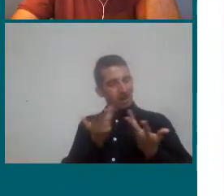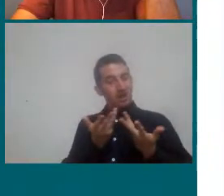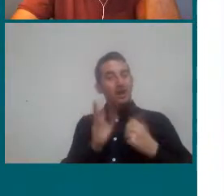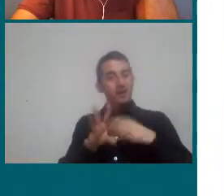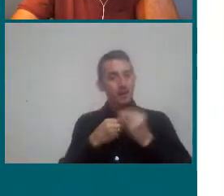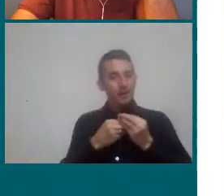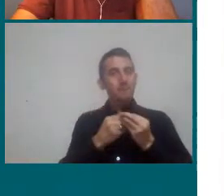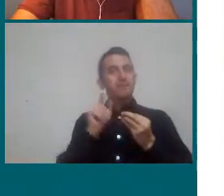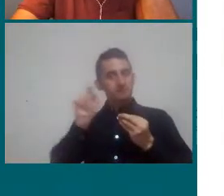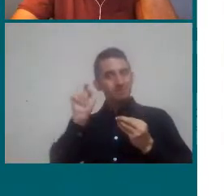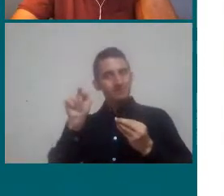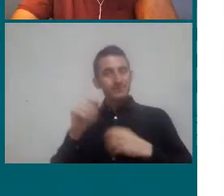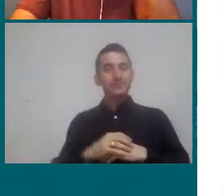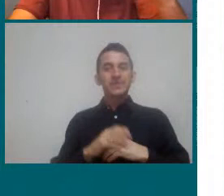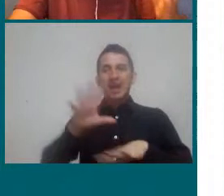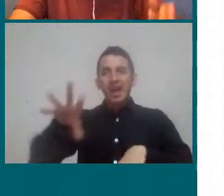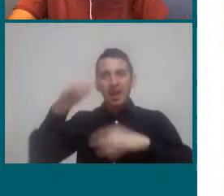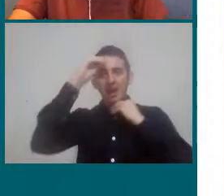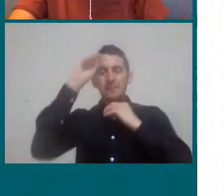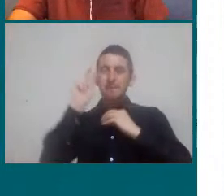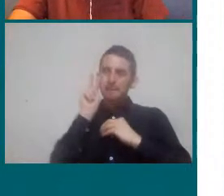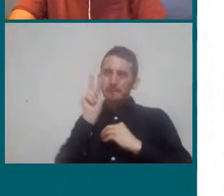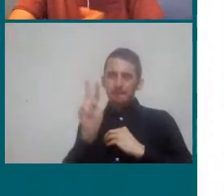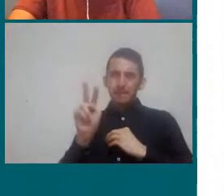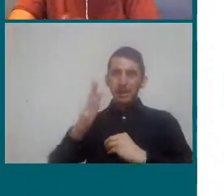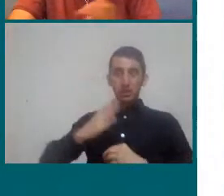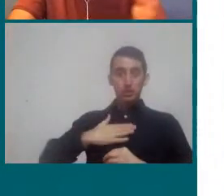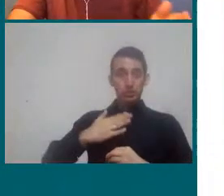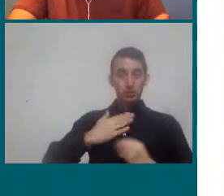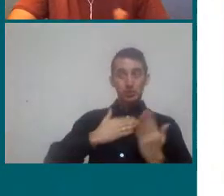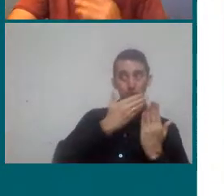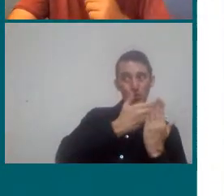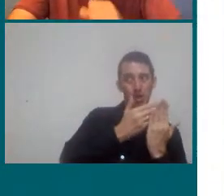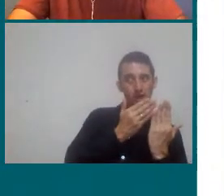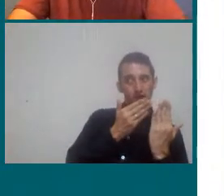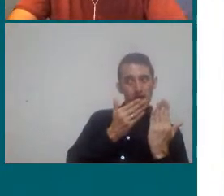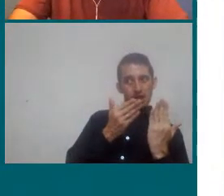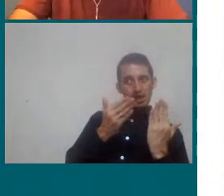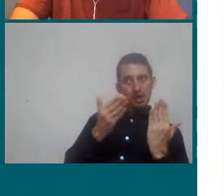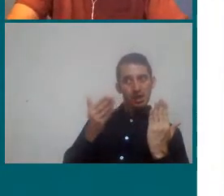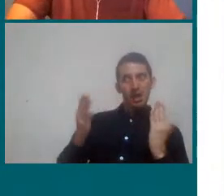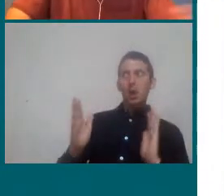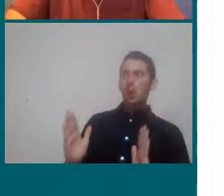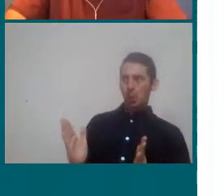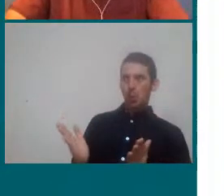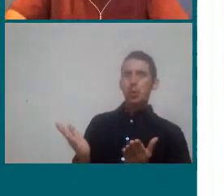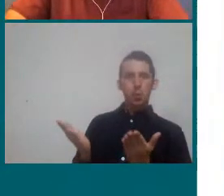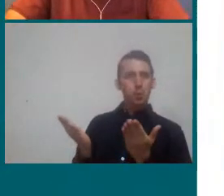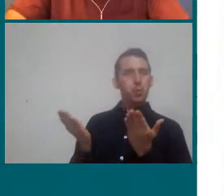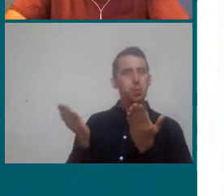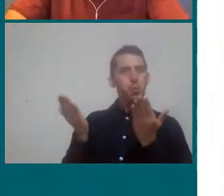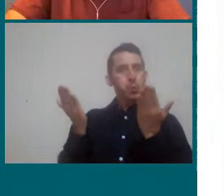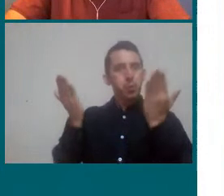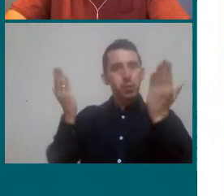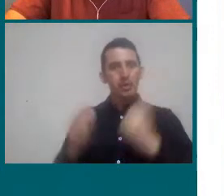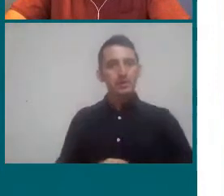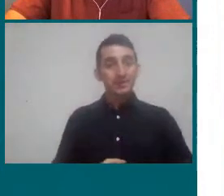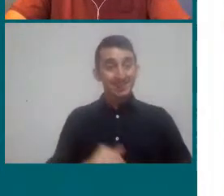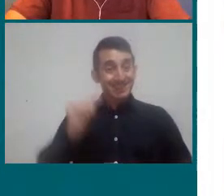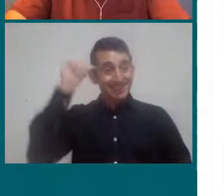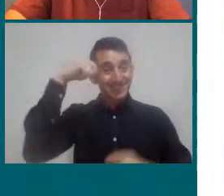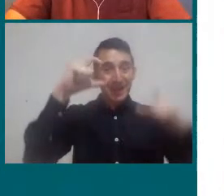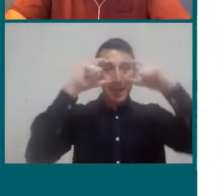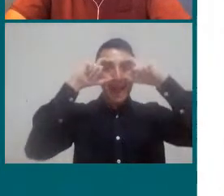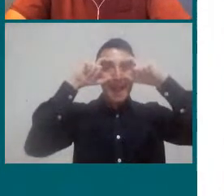en el aprendizaje. Es decir, ver que mi punto de partida y mi evolución va siendo cada vez mejor. No sé si habéis visto Harry Potter, pero